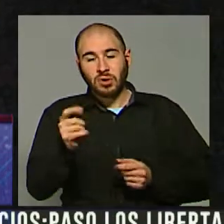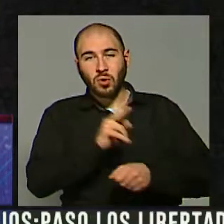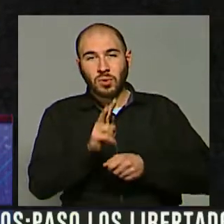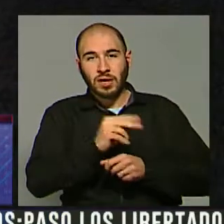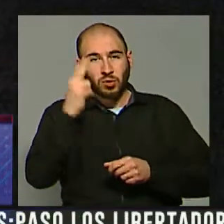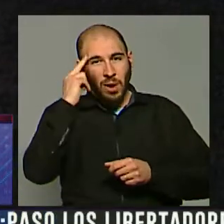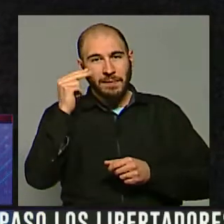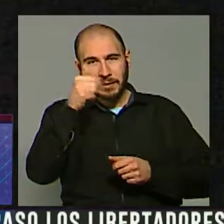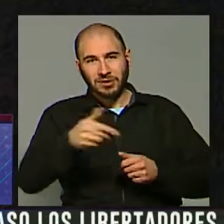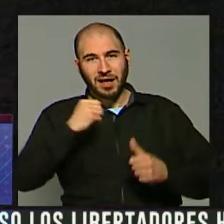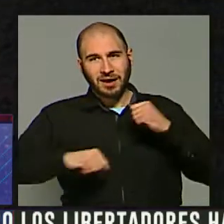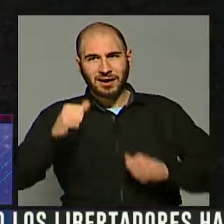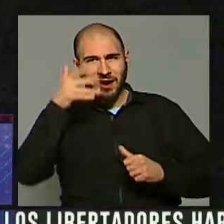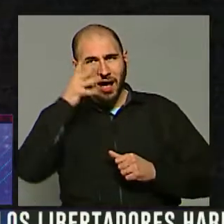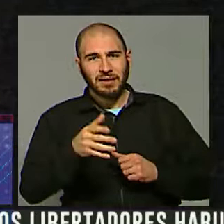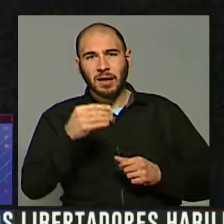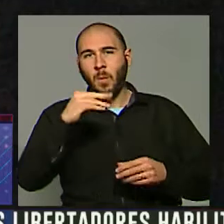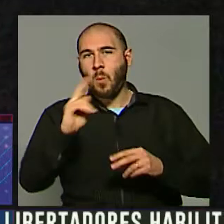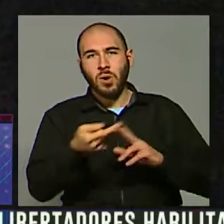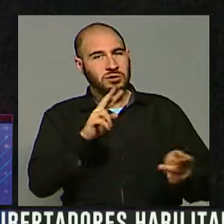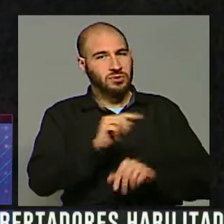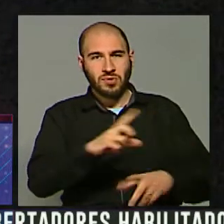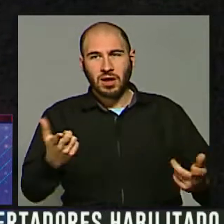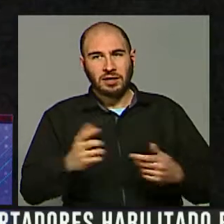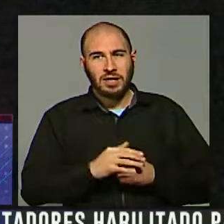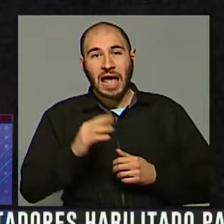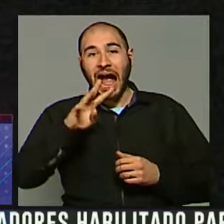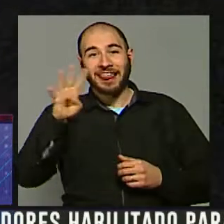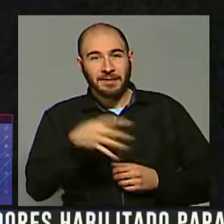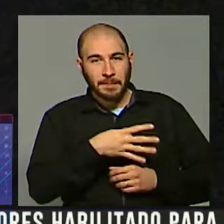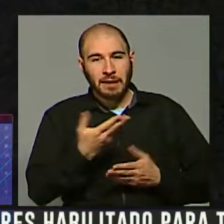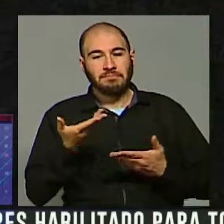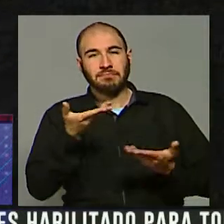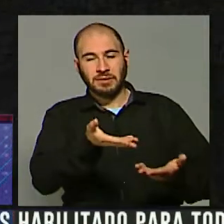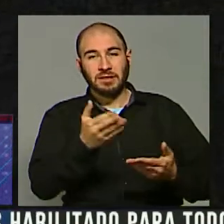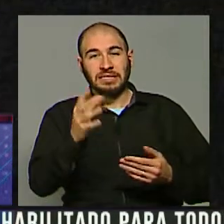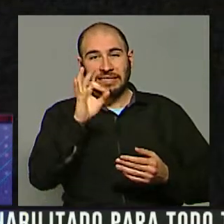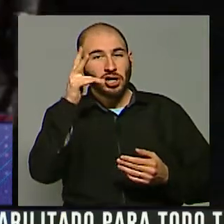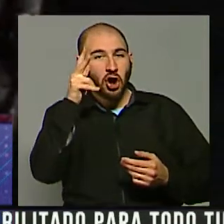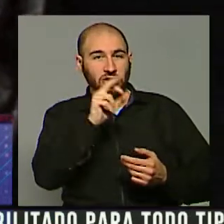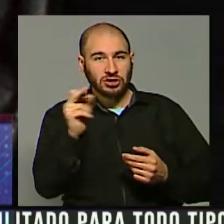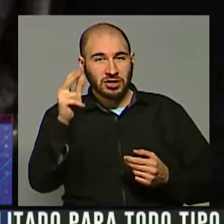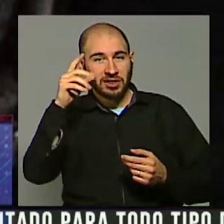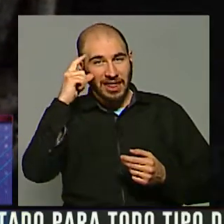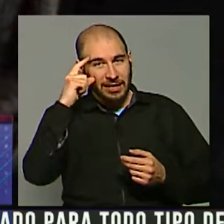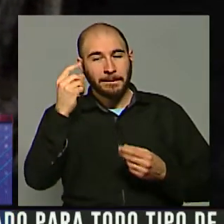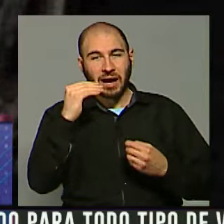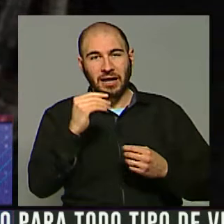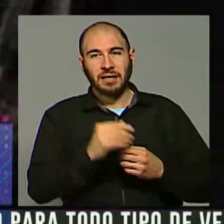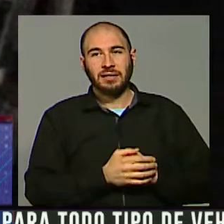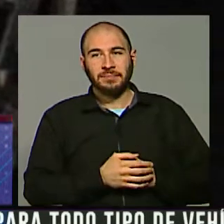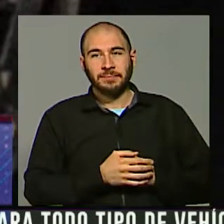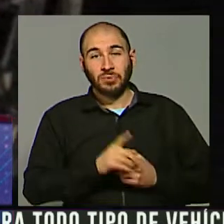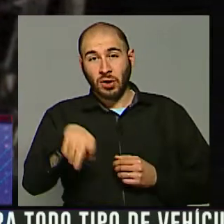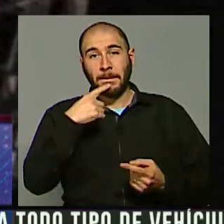9 heridos de gravedad y descartaron víctimas fatales. Andesmar puso a disposición un 0810